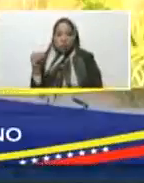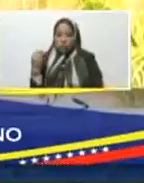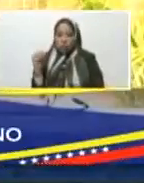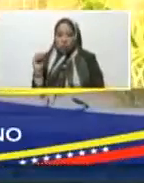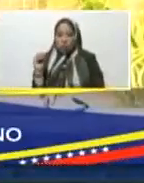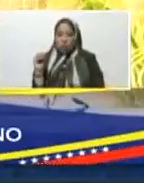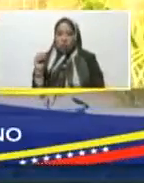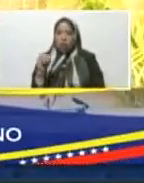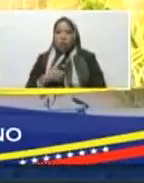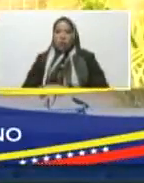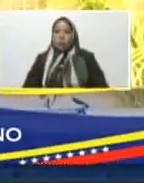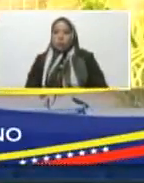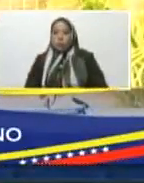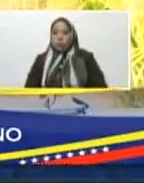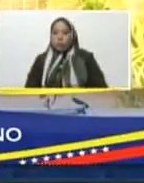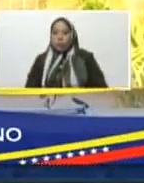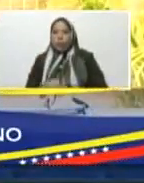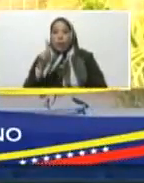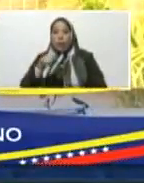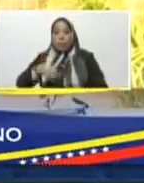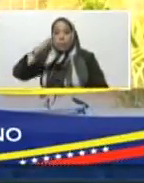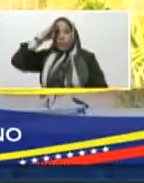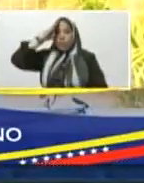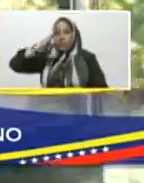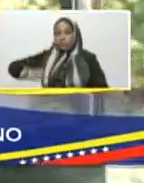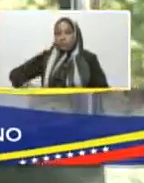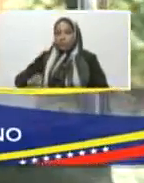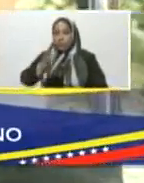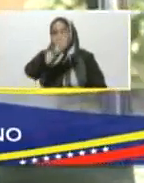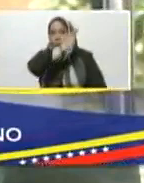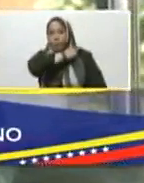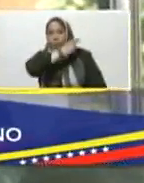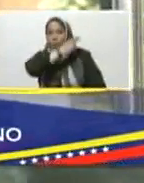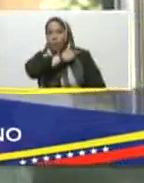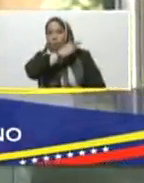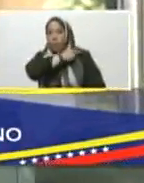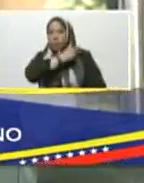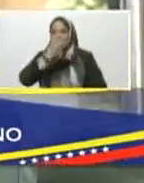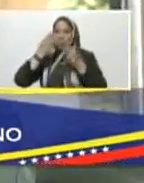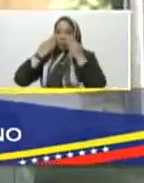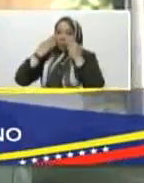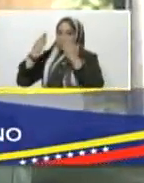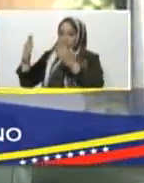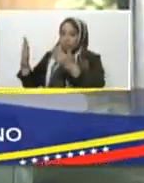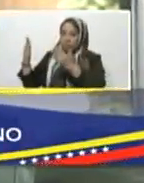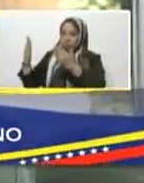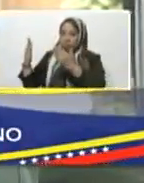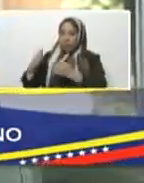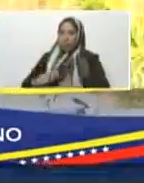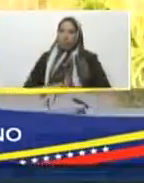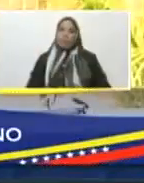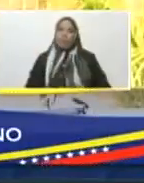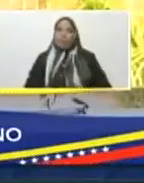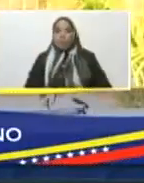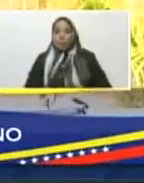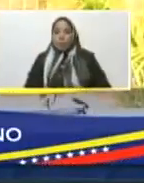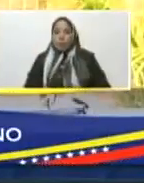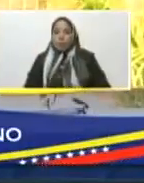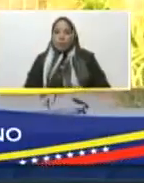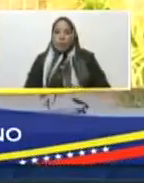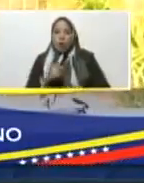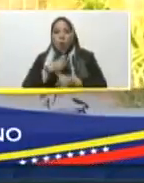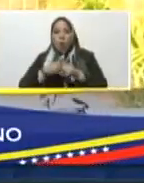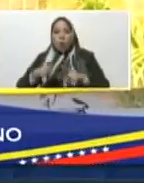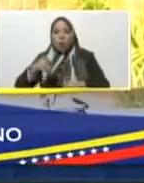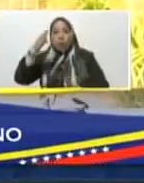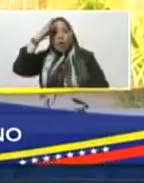al mayor general José Antonio Murga Batista, comandante de la REDI Central, al general de división